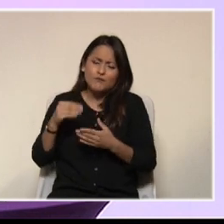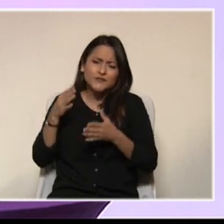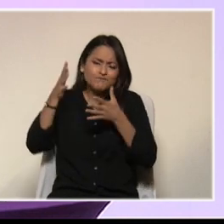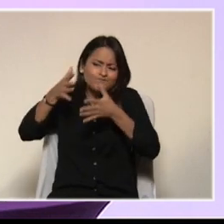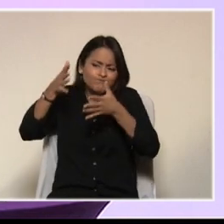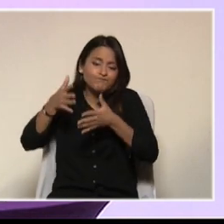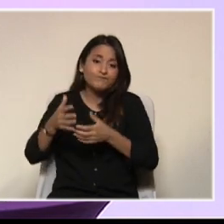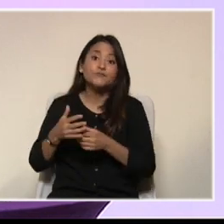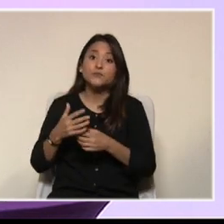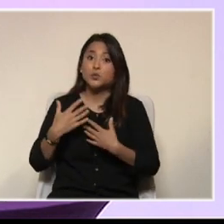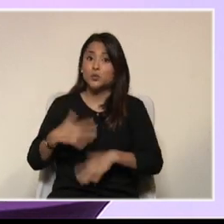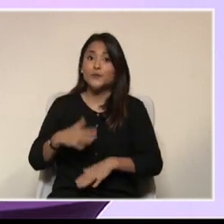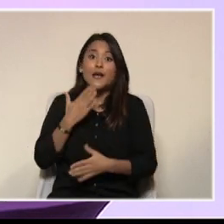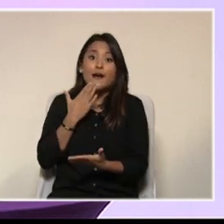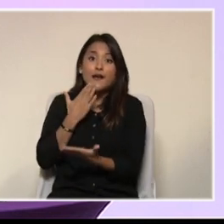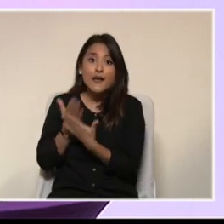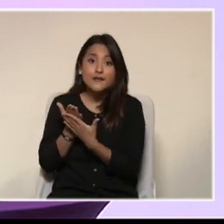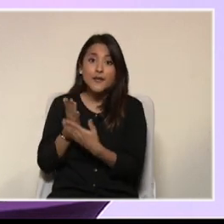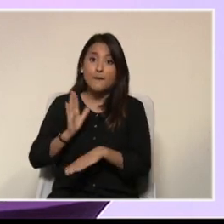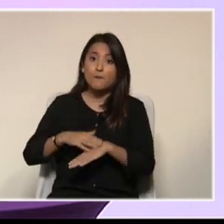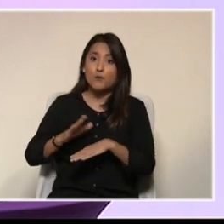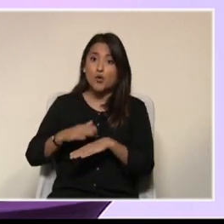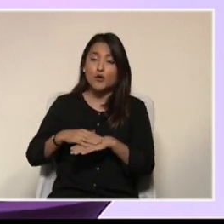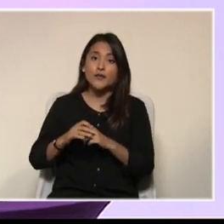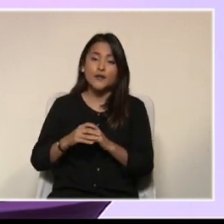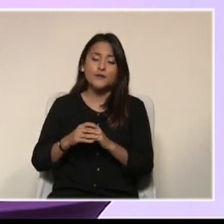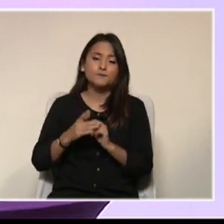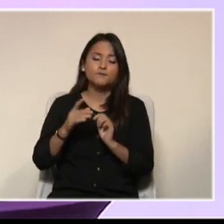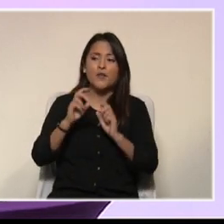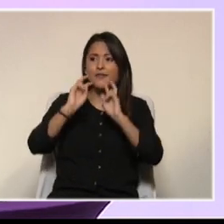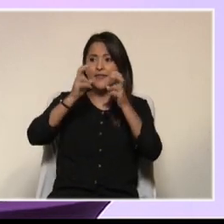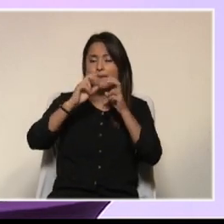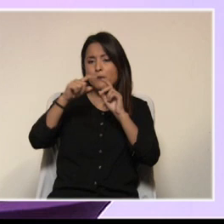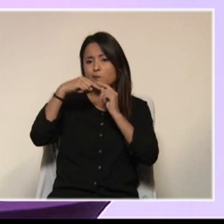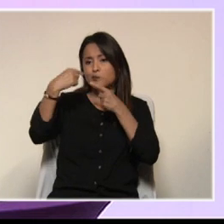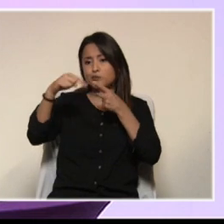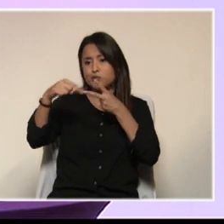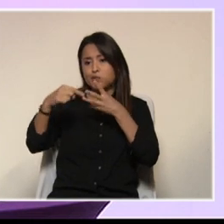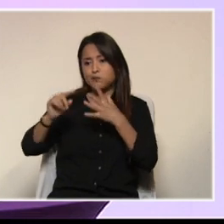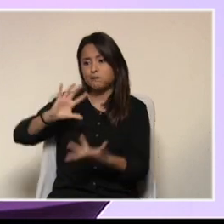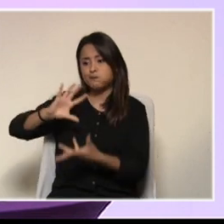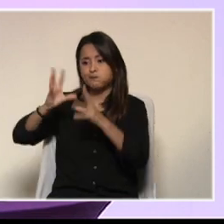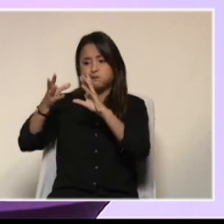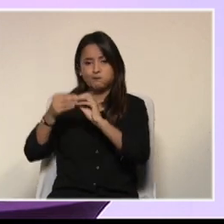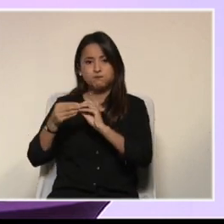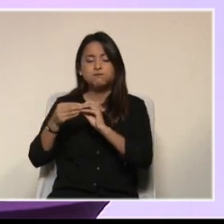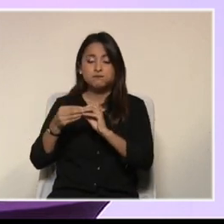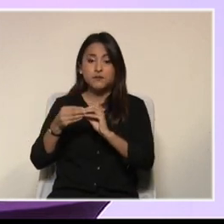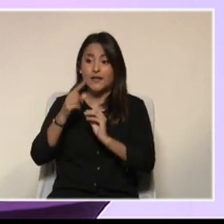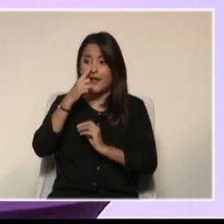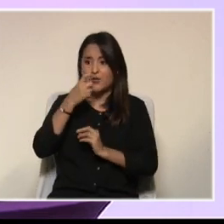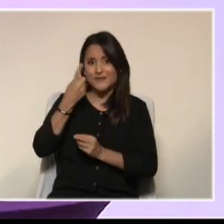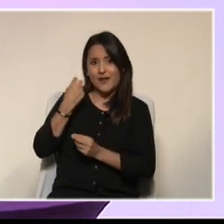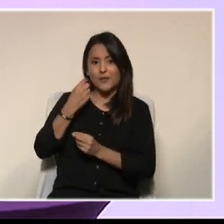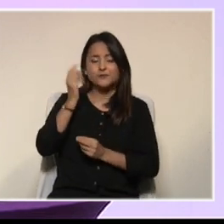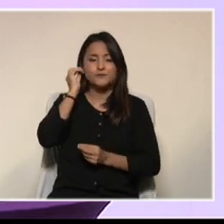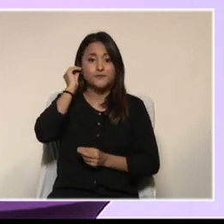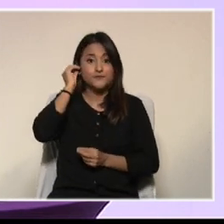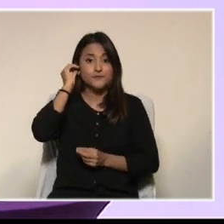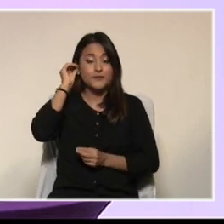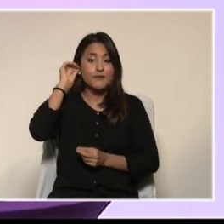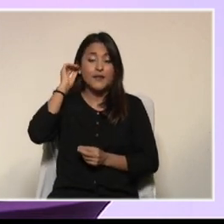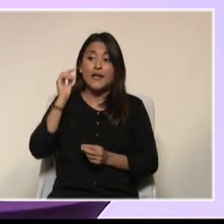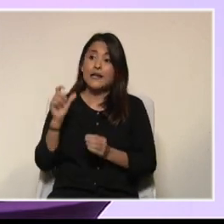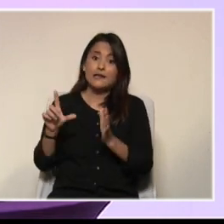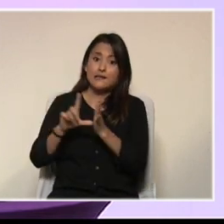hogares venezolanos ese contenido pedagógico planificado para ese momento educativo. Definitivamente ese trabajo articulado entre los